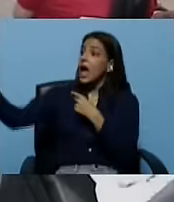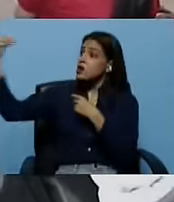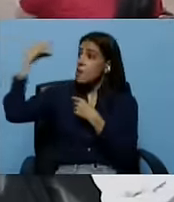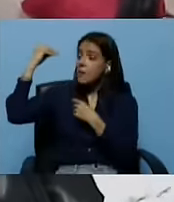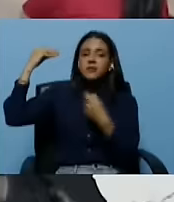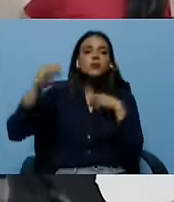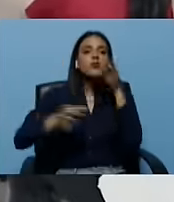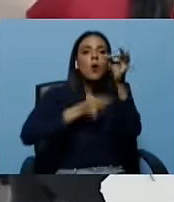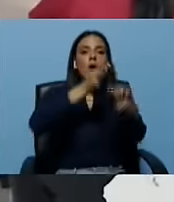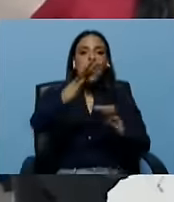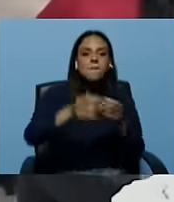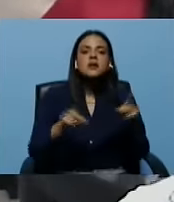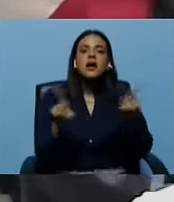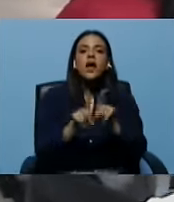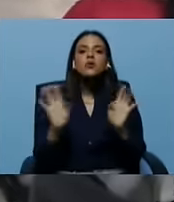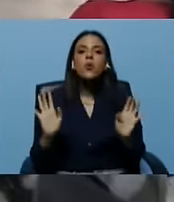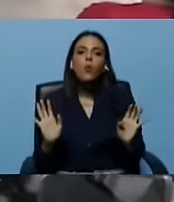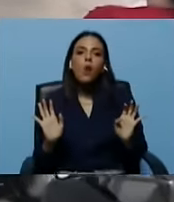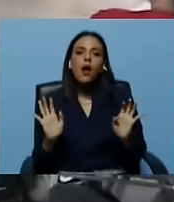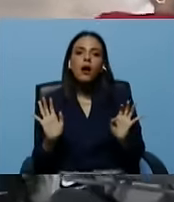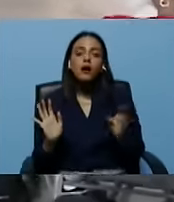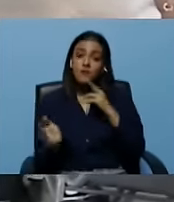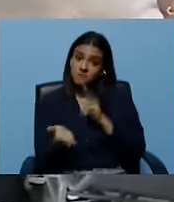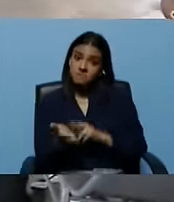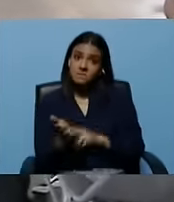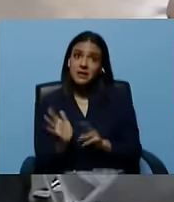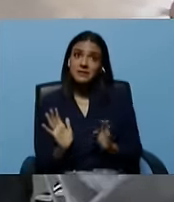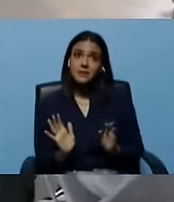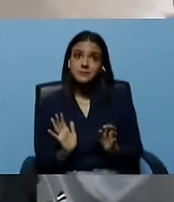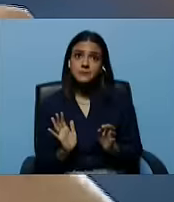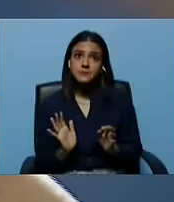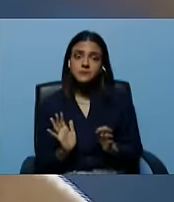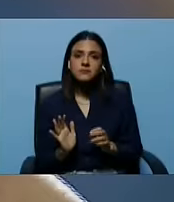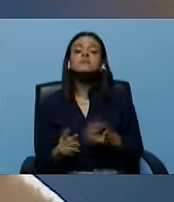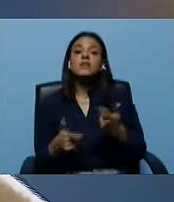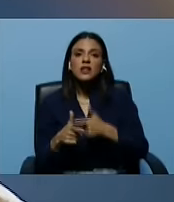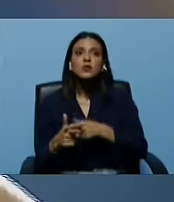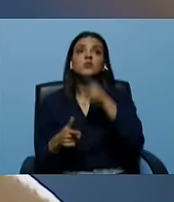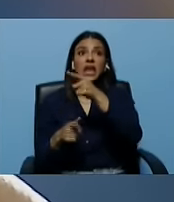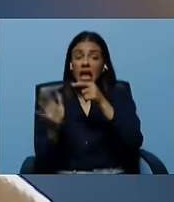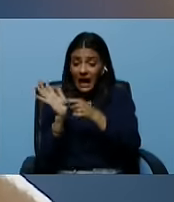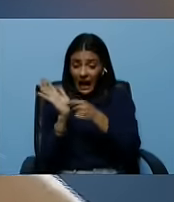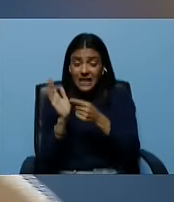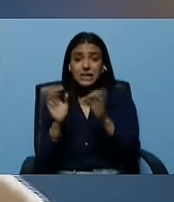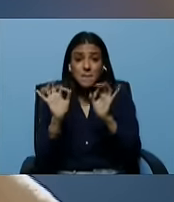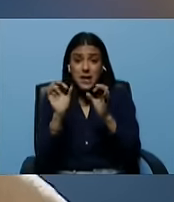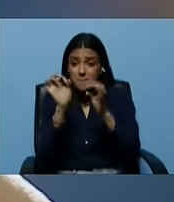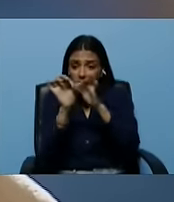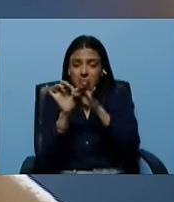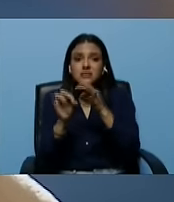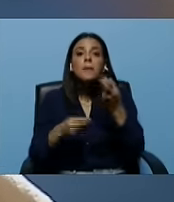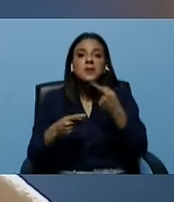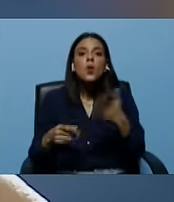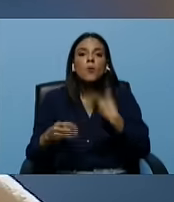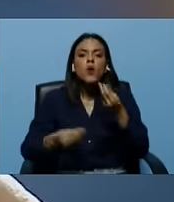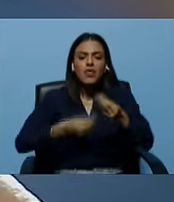dicen. ¿Verdad? Y quién quita que sea verdad, ¿verdad? No se pierde